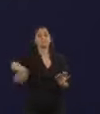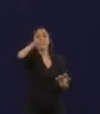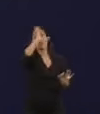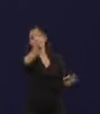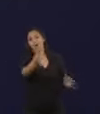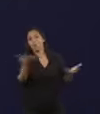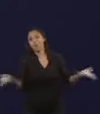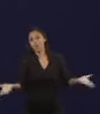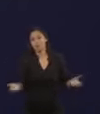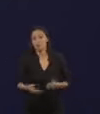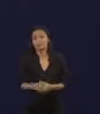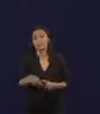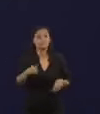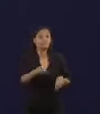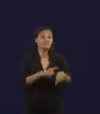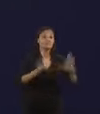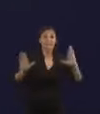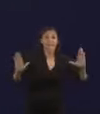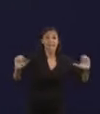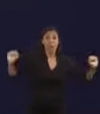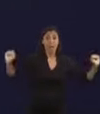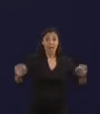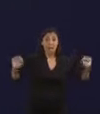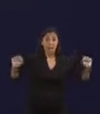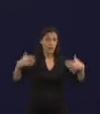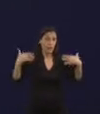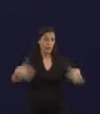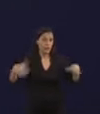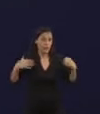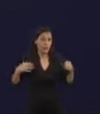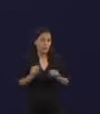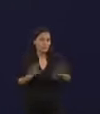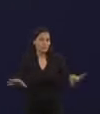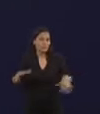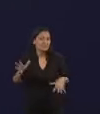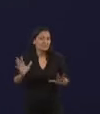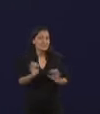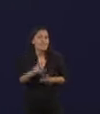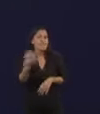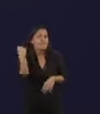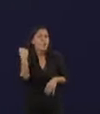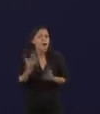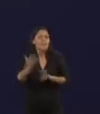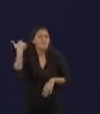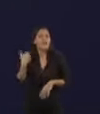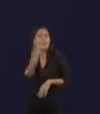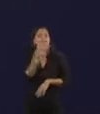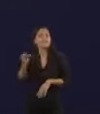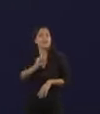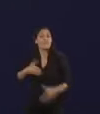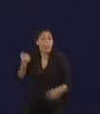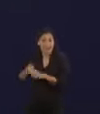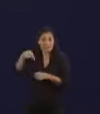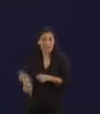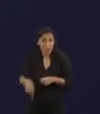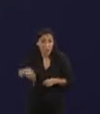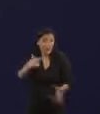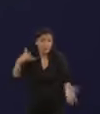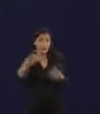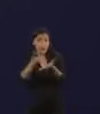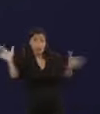no es el invierno más crudo en los últimos 44 años y además el